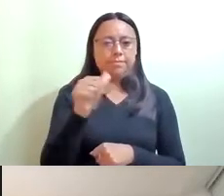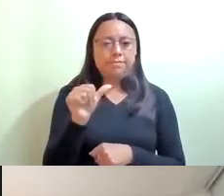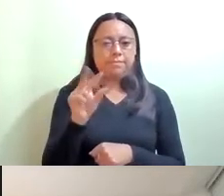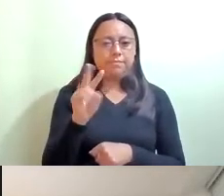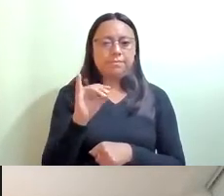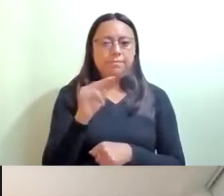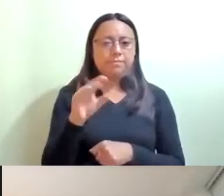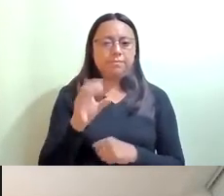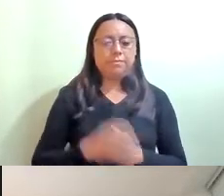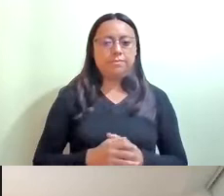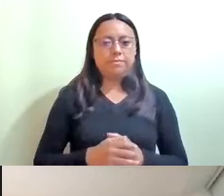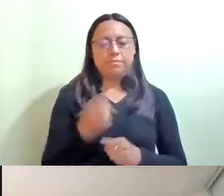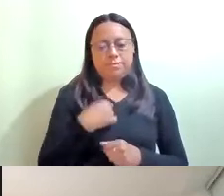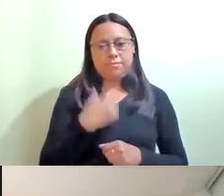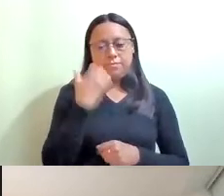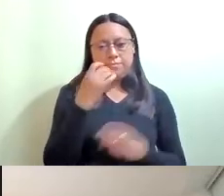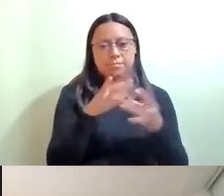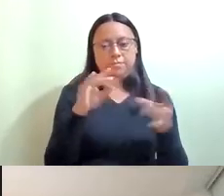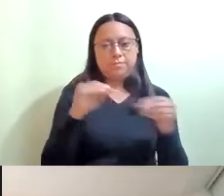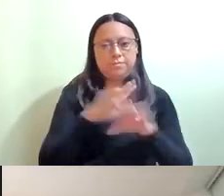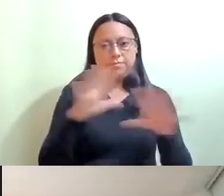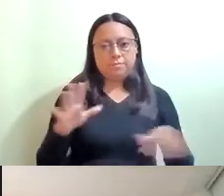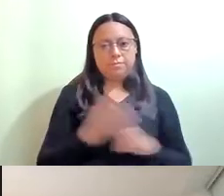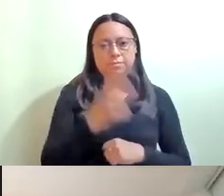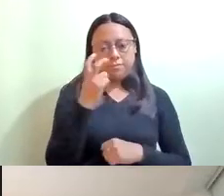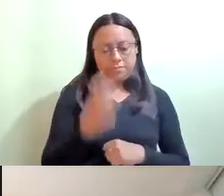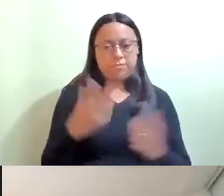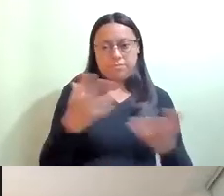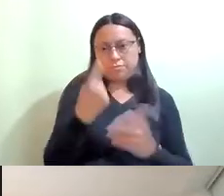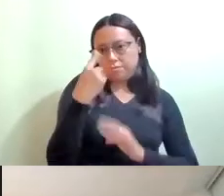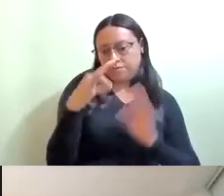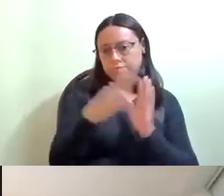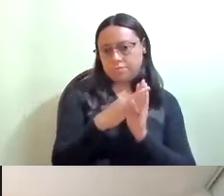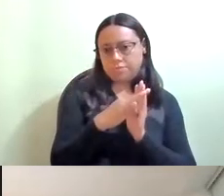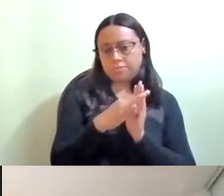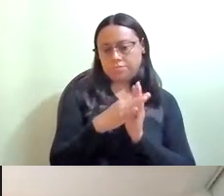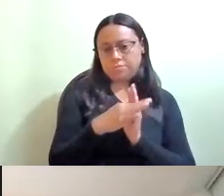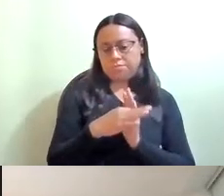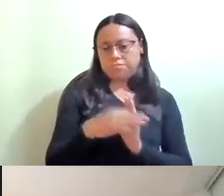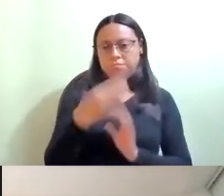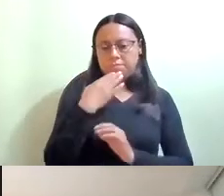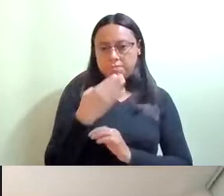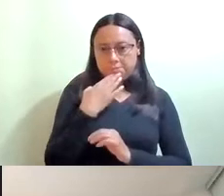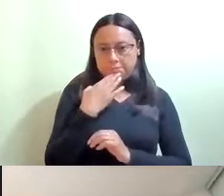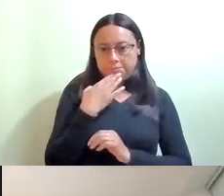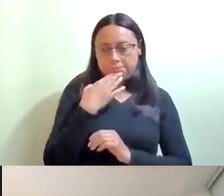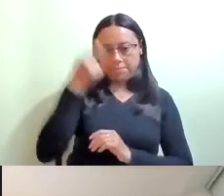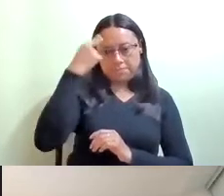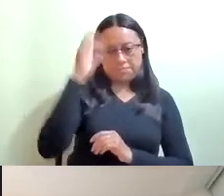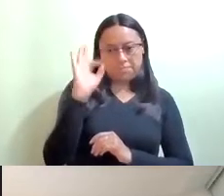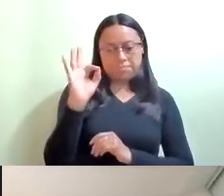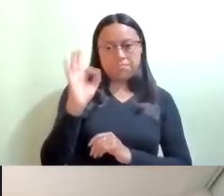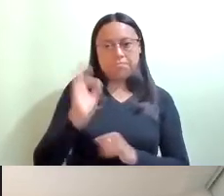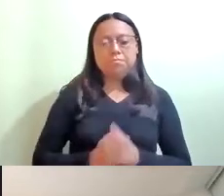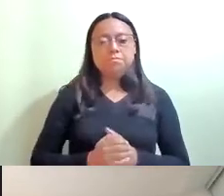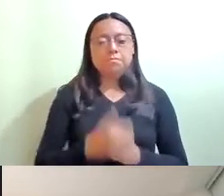y debo aclarar que eso reivindica un punto de absoluta sensatez, de que el presidente, justamente para cumplir